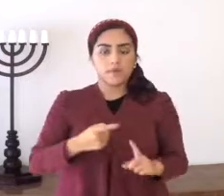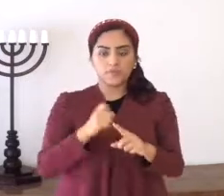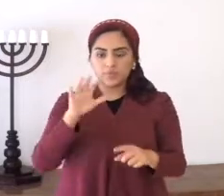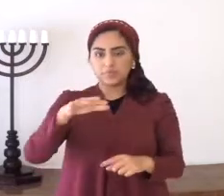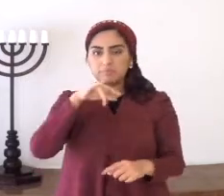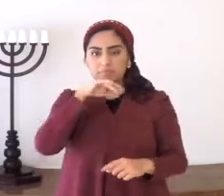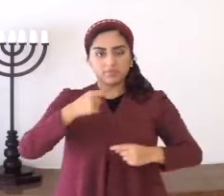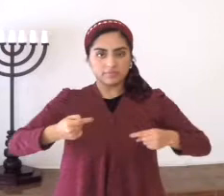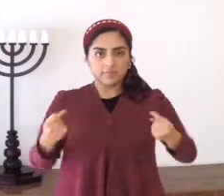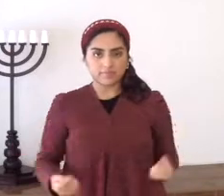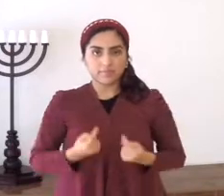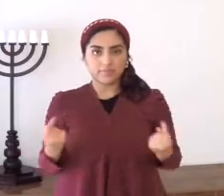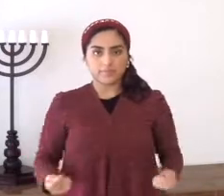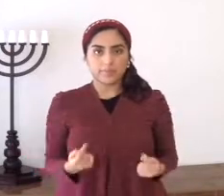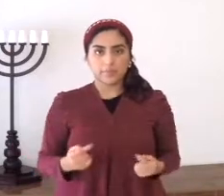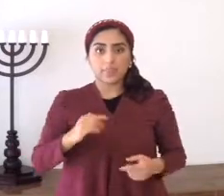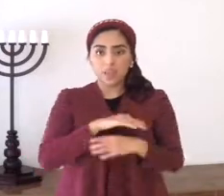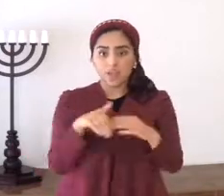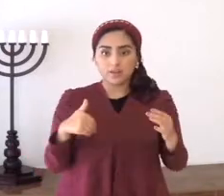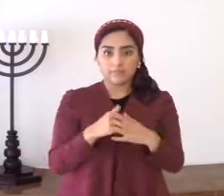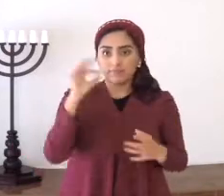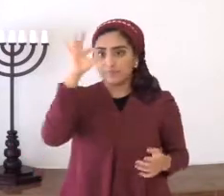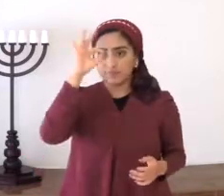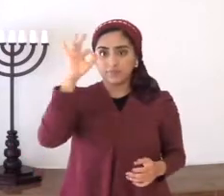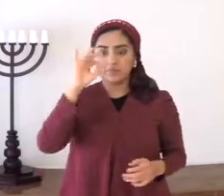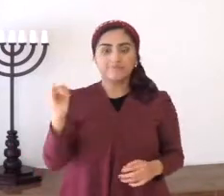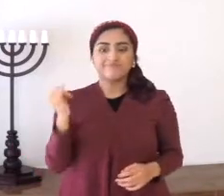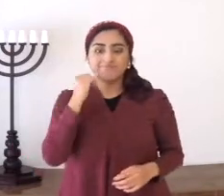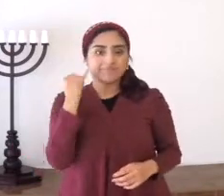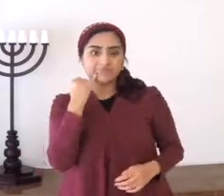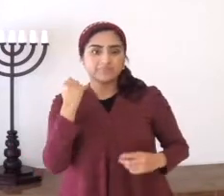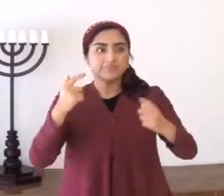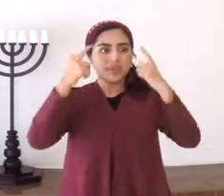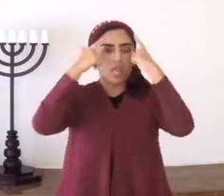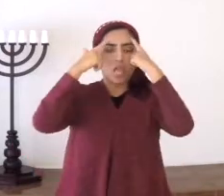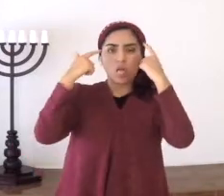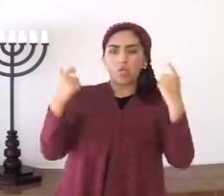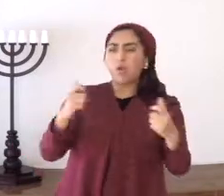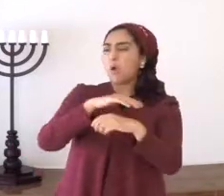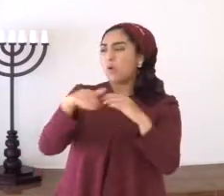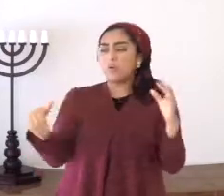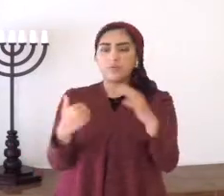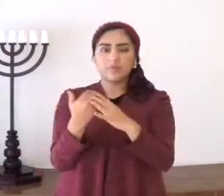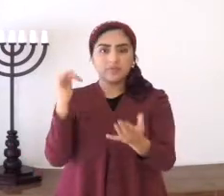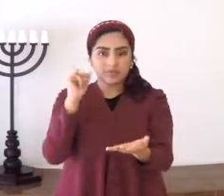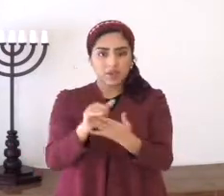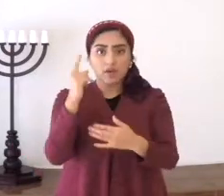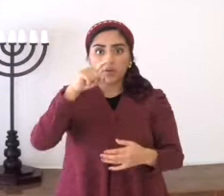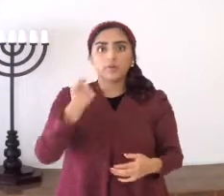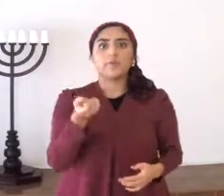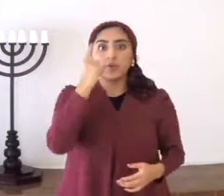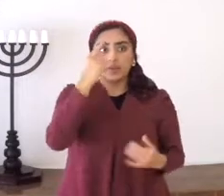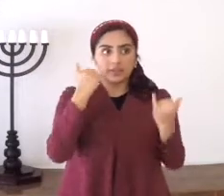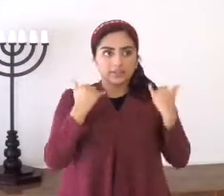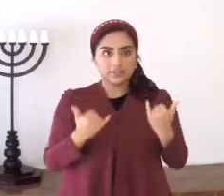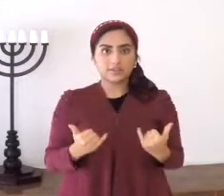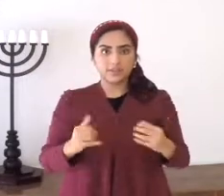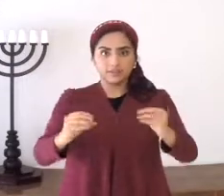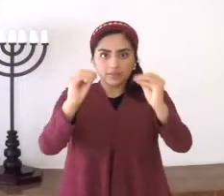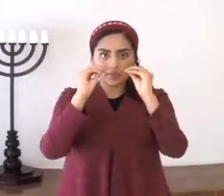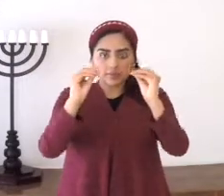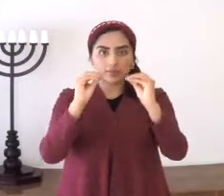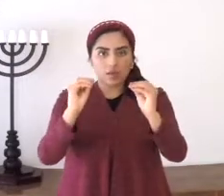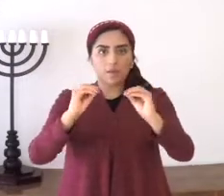de nuevo y necesitan en primer lugar arrepentirse de sus asquerosos pecados, la concupiscencia, la envidia, el orgullo,